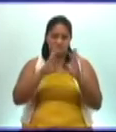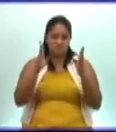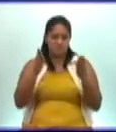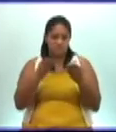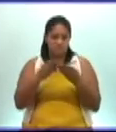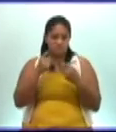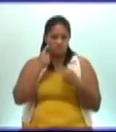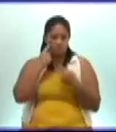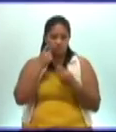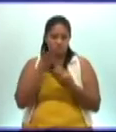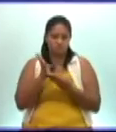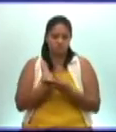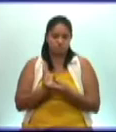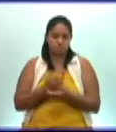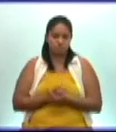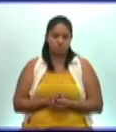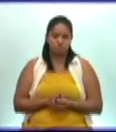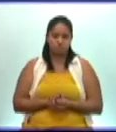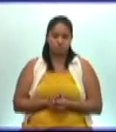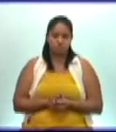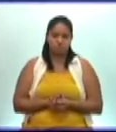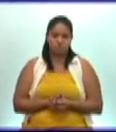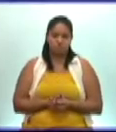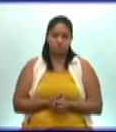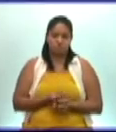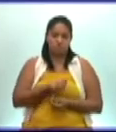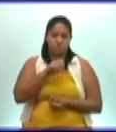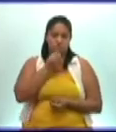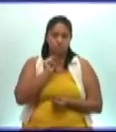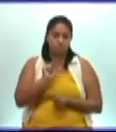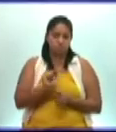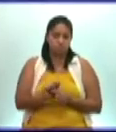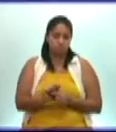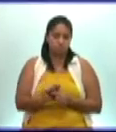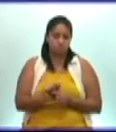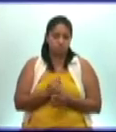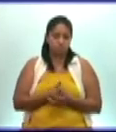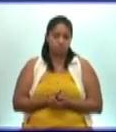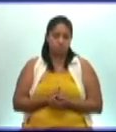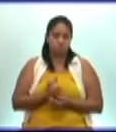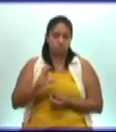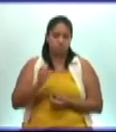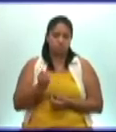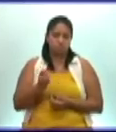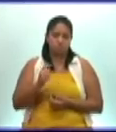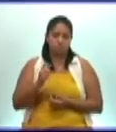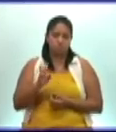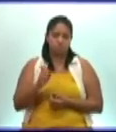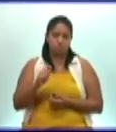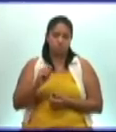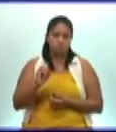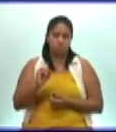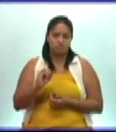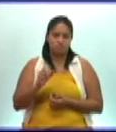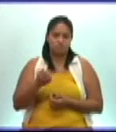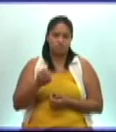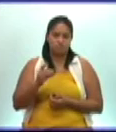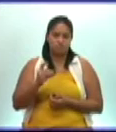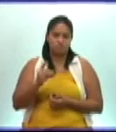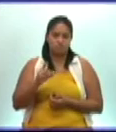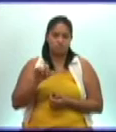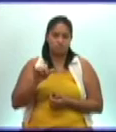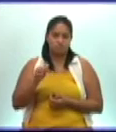opuesto a este ángulo. Y por supuesto que este sería el cateto adyacente. Y entonces desde décimo grado